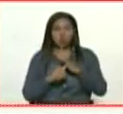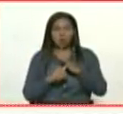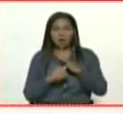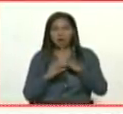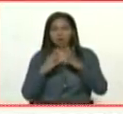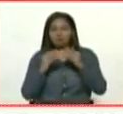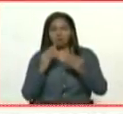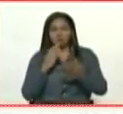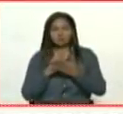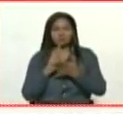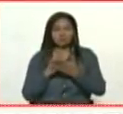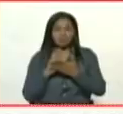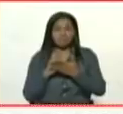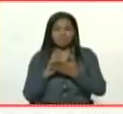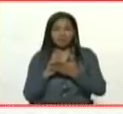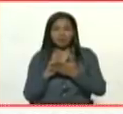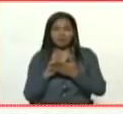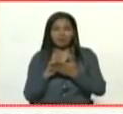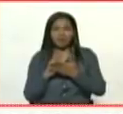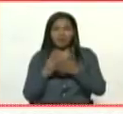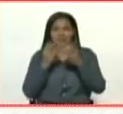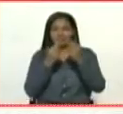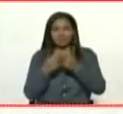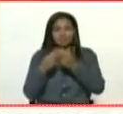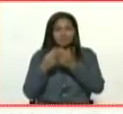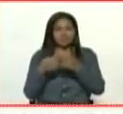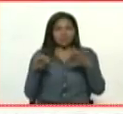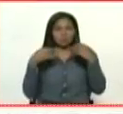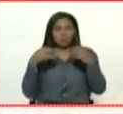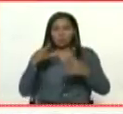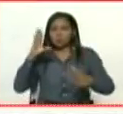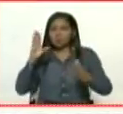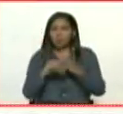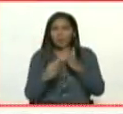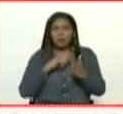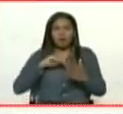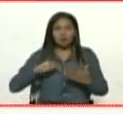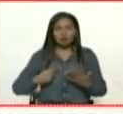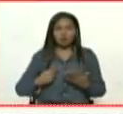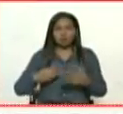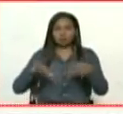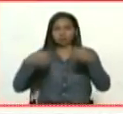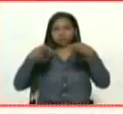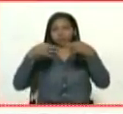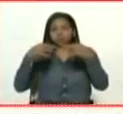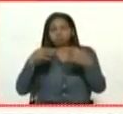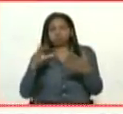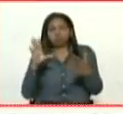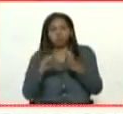nos robaban y nos roban el dinero en efectivo, el billetico en efectivo.